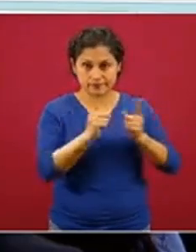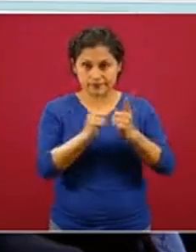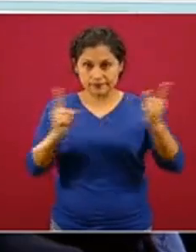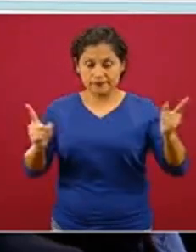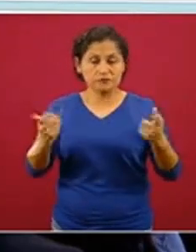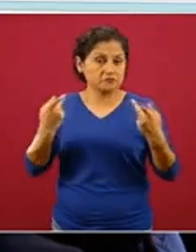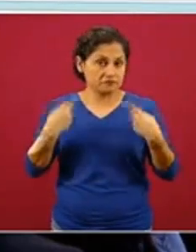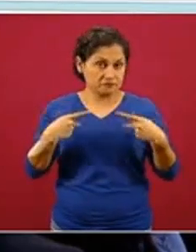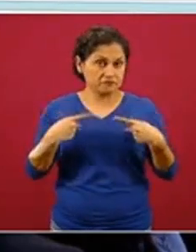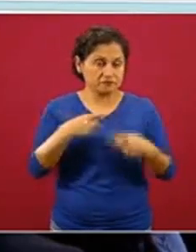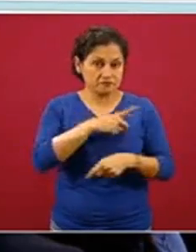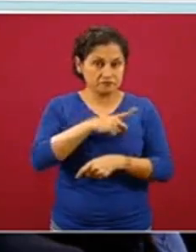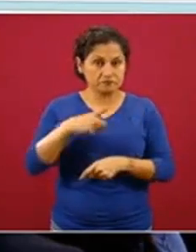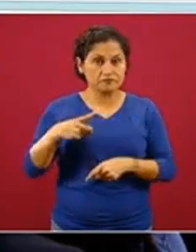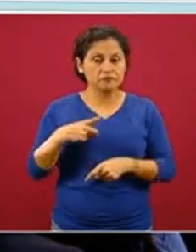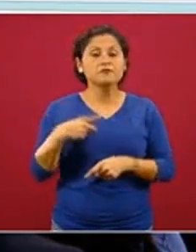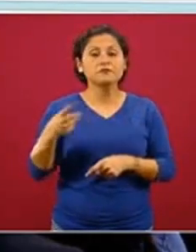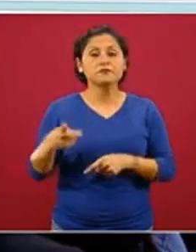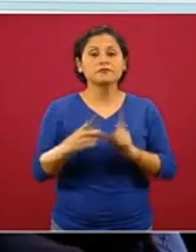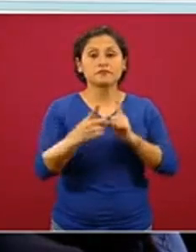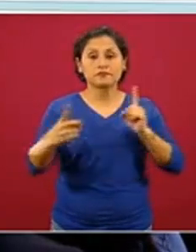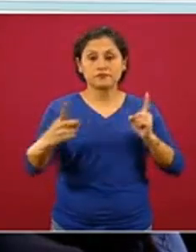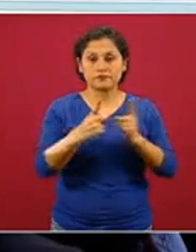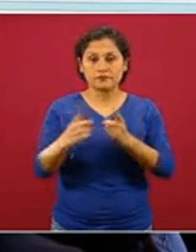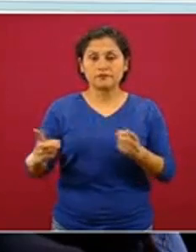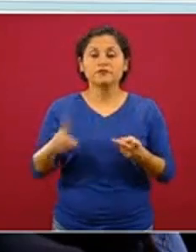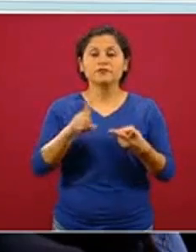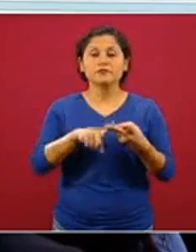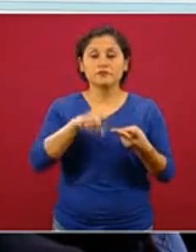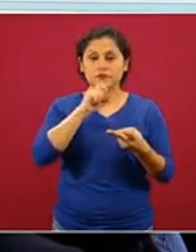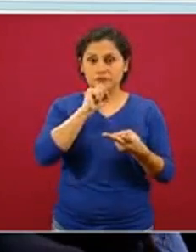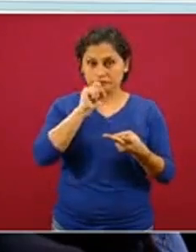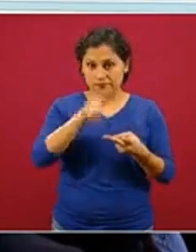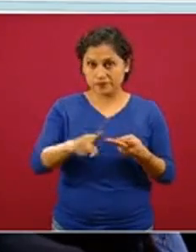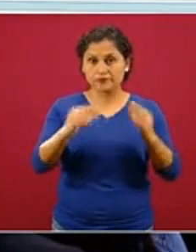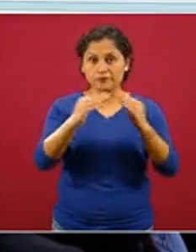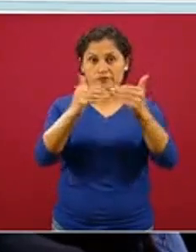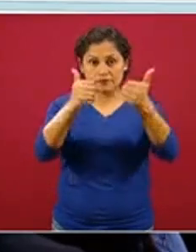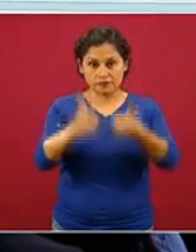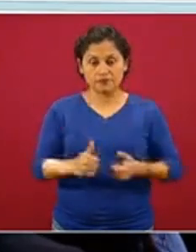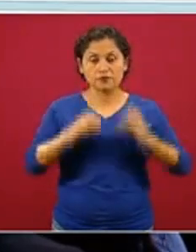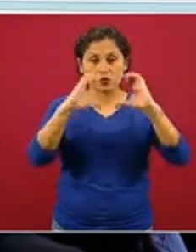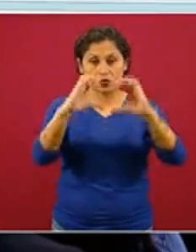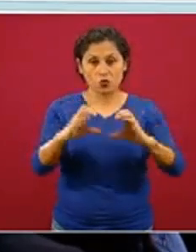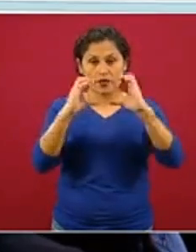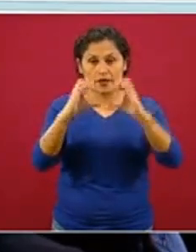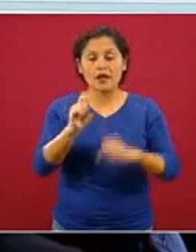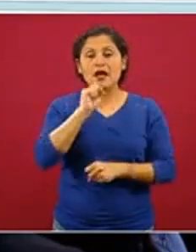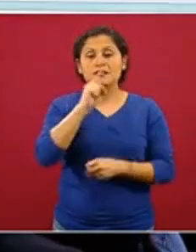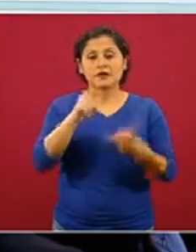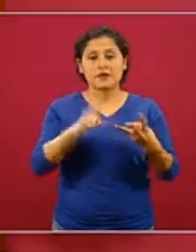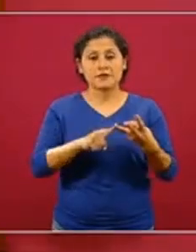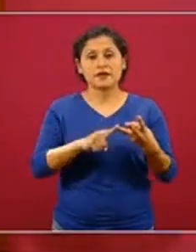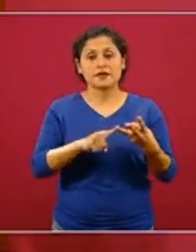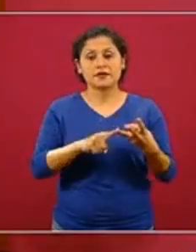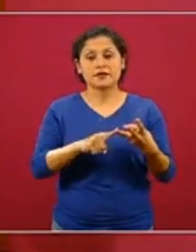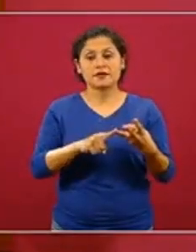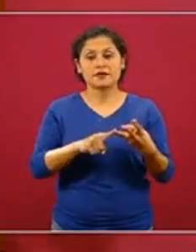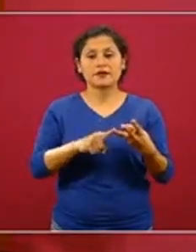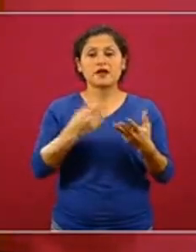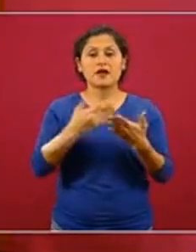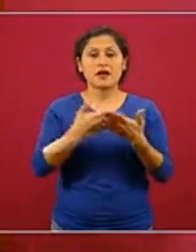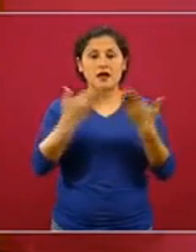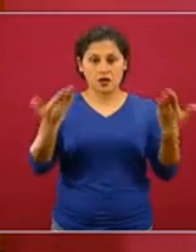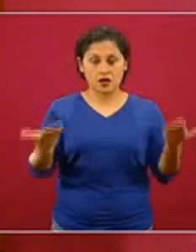físico entre las personas, nuestra Jornada Nacional de Sana Distancia y esta nueva etapa en donde esta actividad o